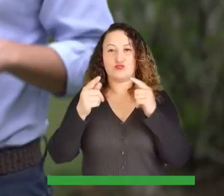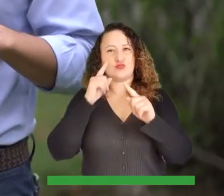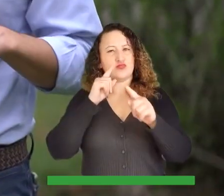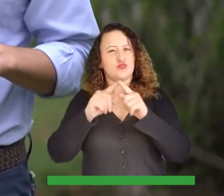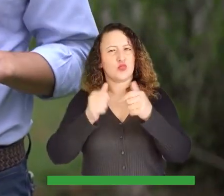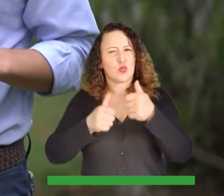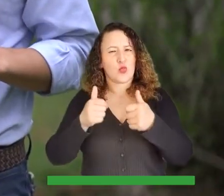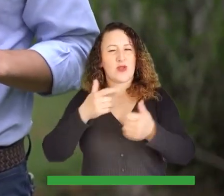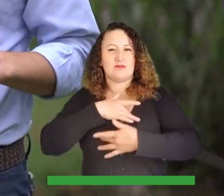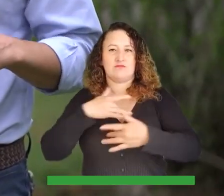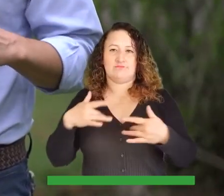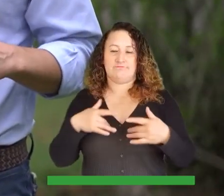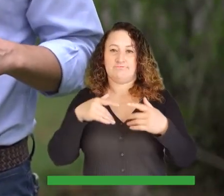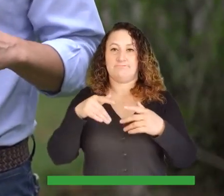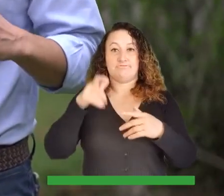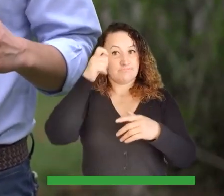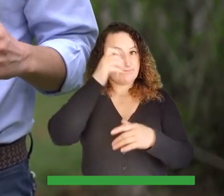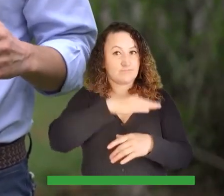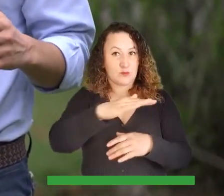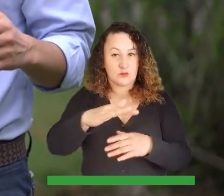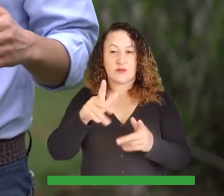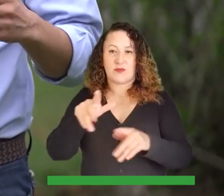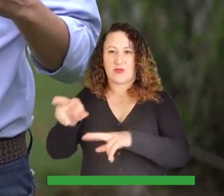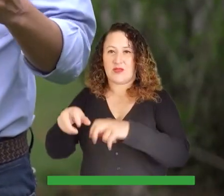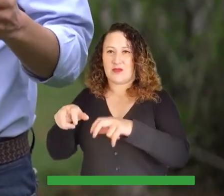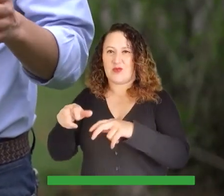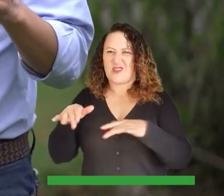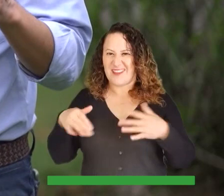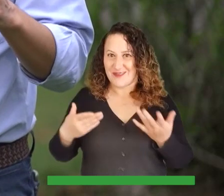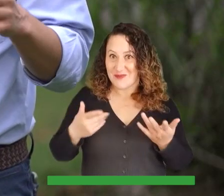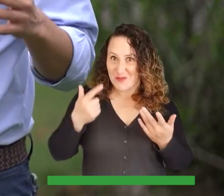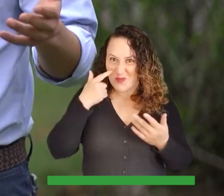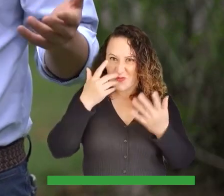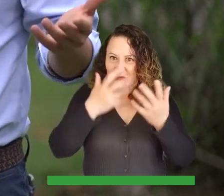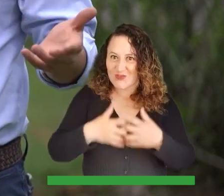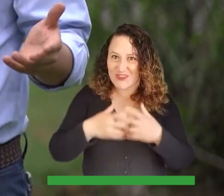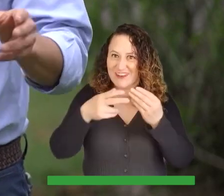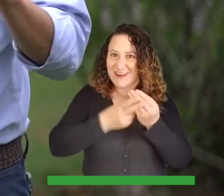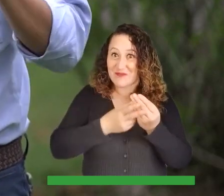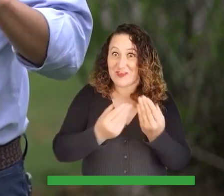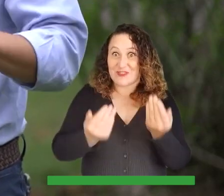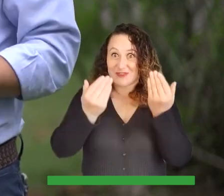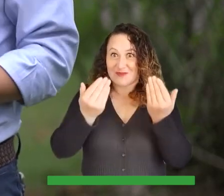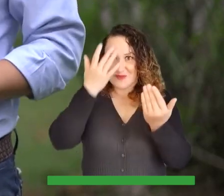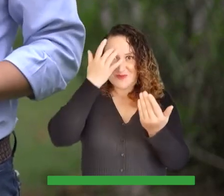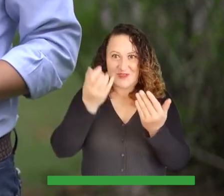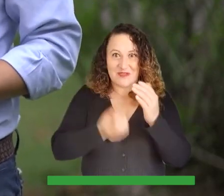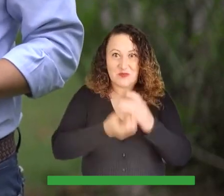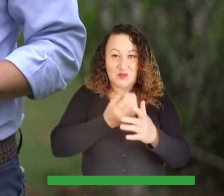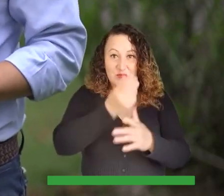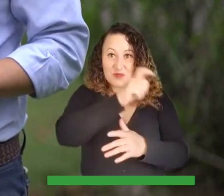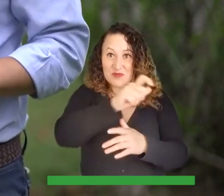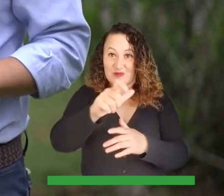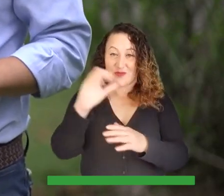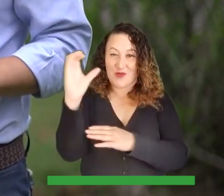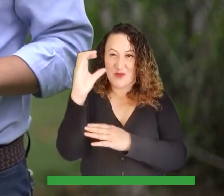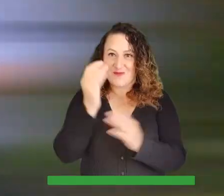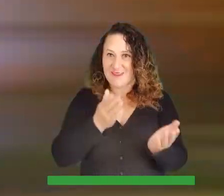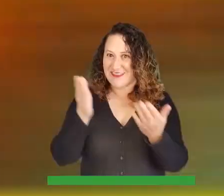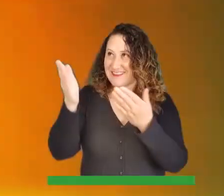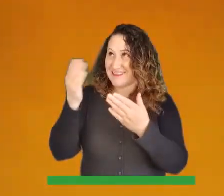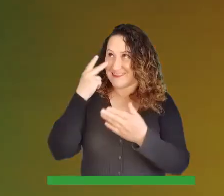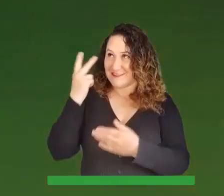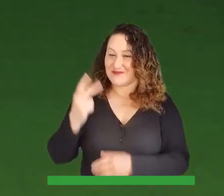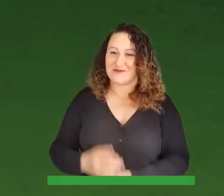estratégicas en pro de la sanidad agrícola y pecuaria del país. Veamos cómo funciona esta herramienta y los beneficios que tiene para los productores agropecuarios de